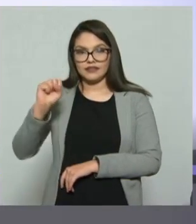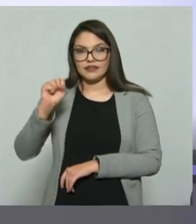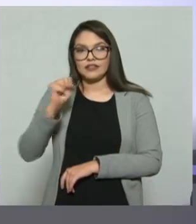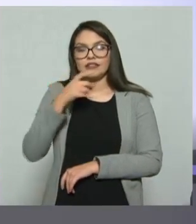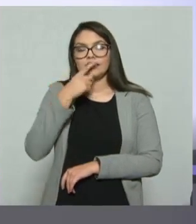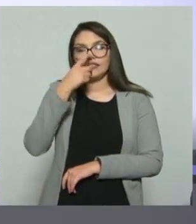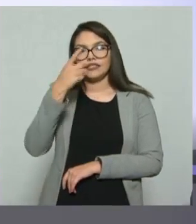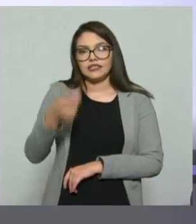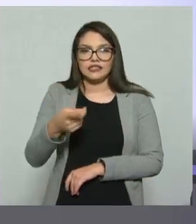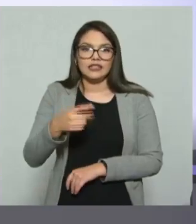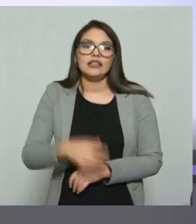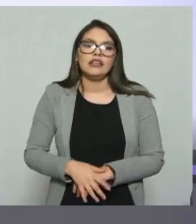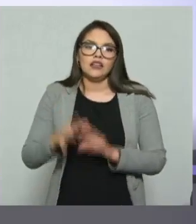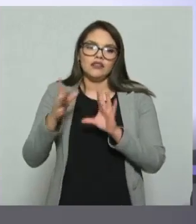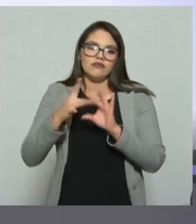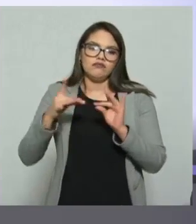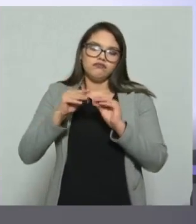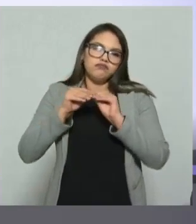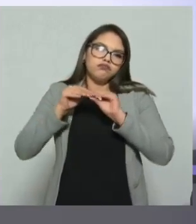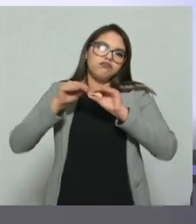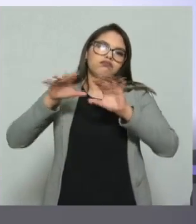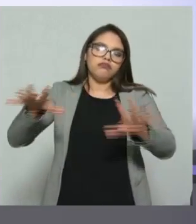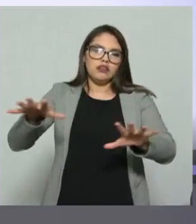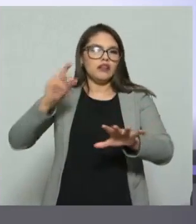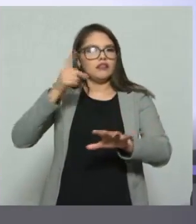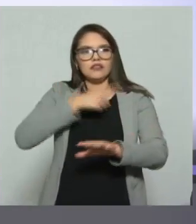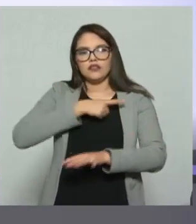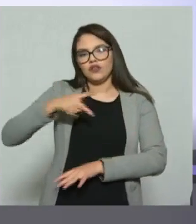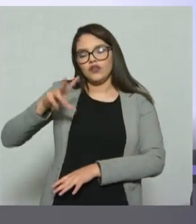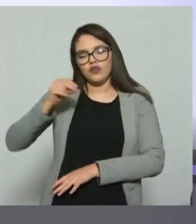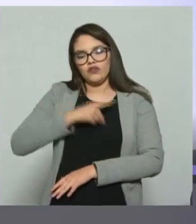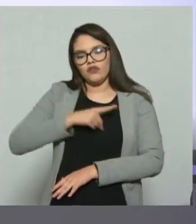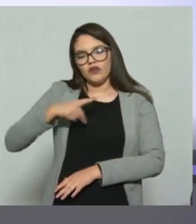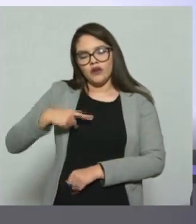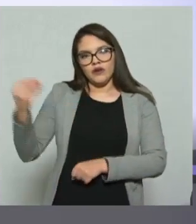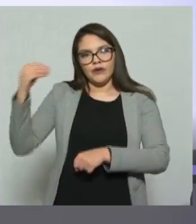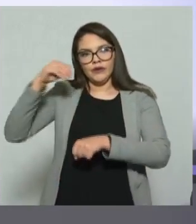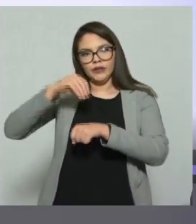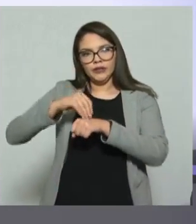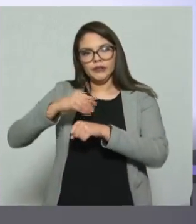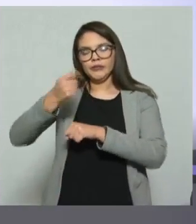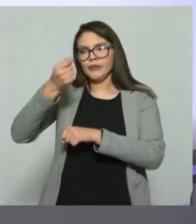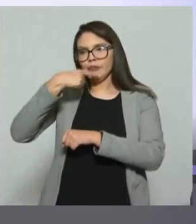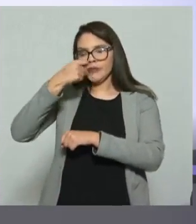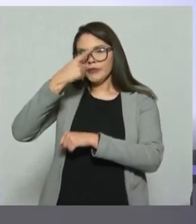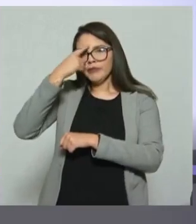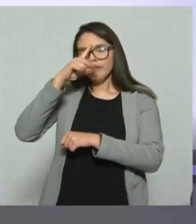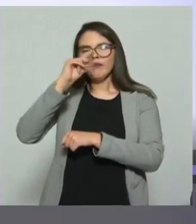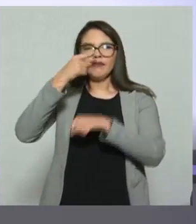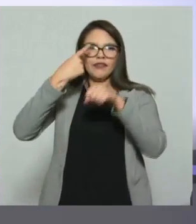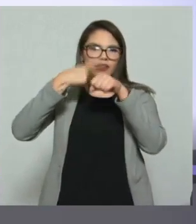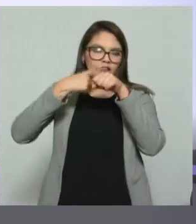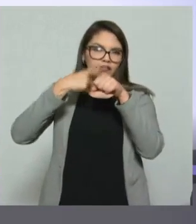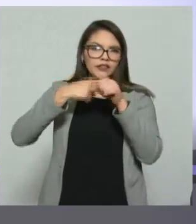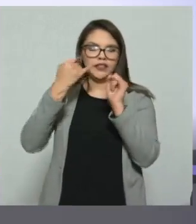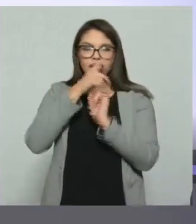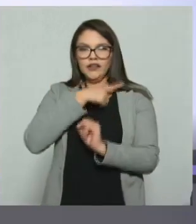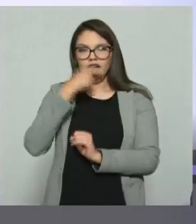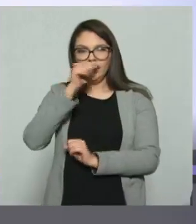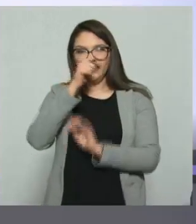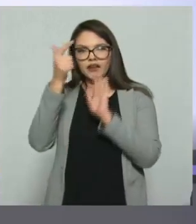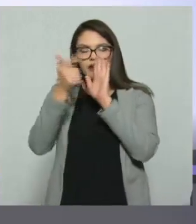o lanza este comunicado a no poner los antibióticos. Existe la legislación para la